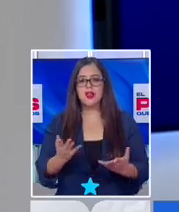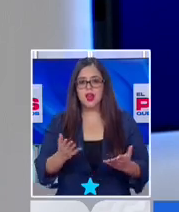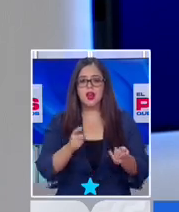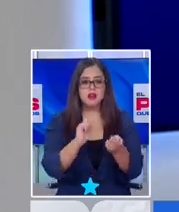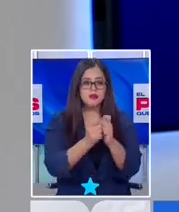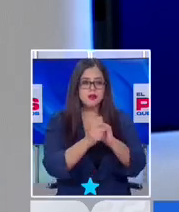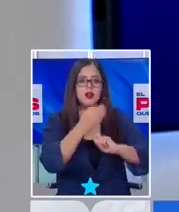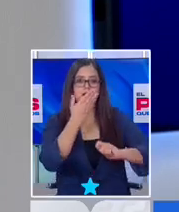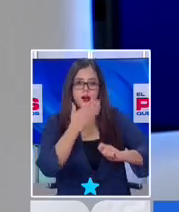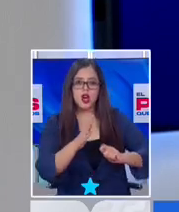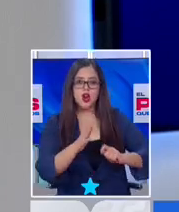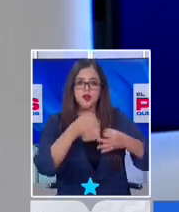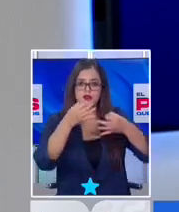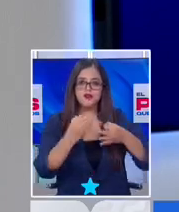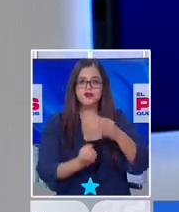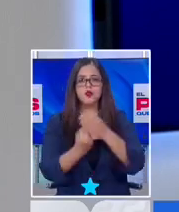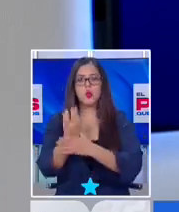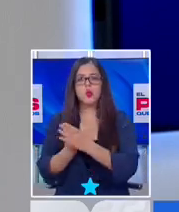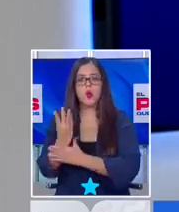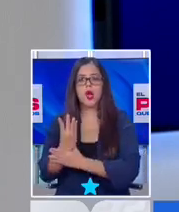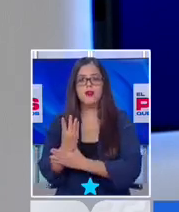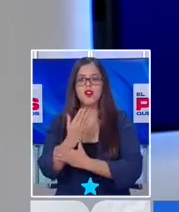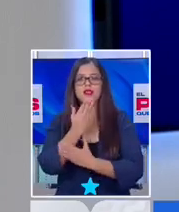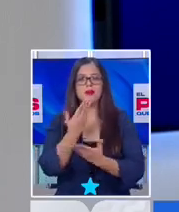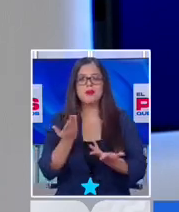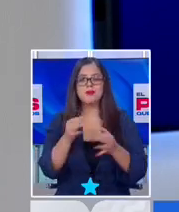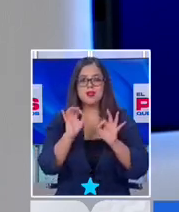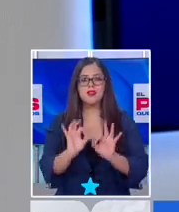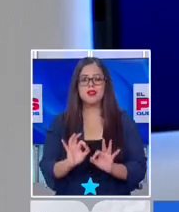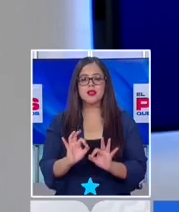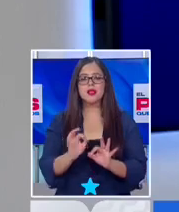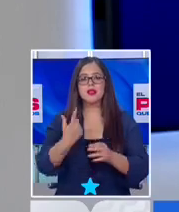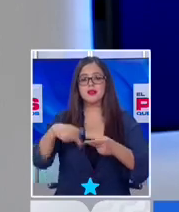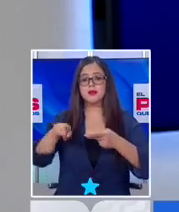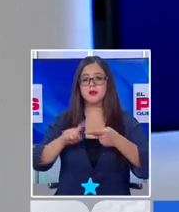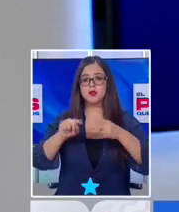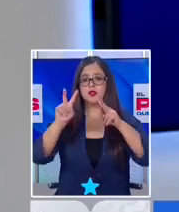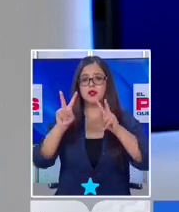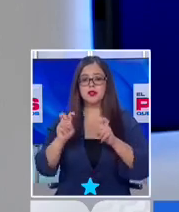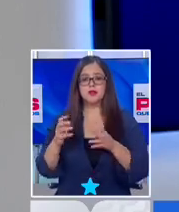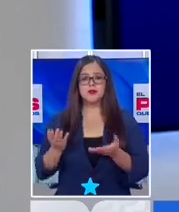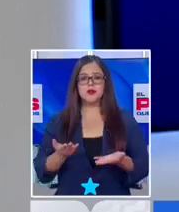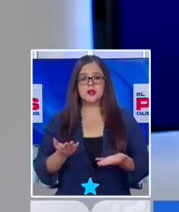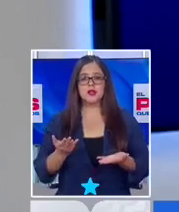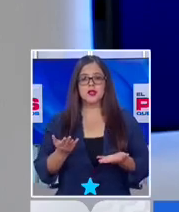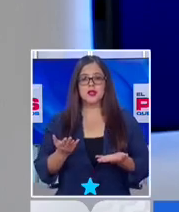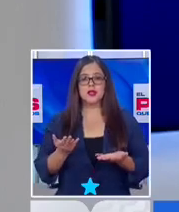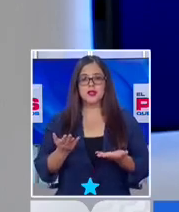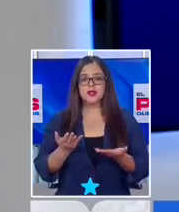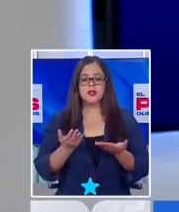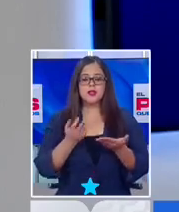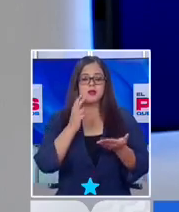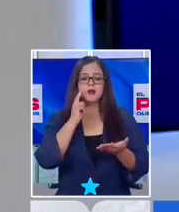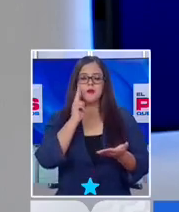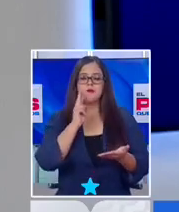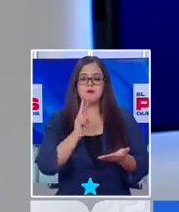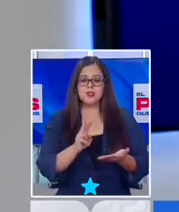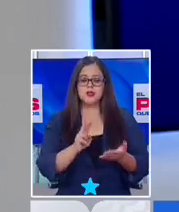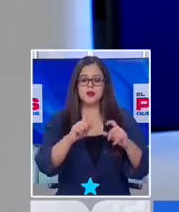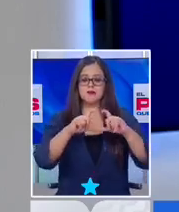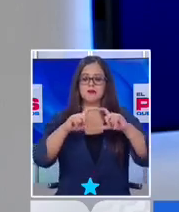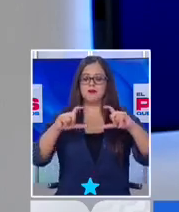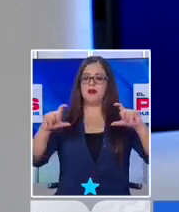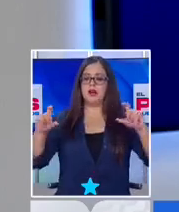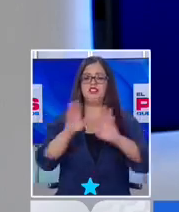mejorando o cambiando modernizando haciéndose más efectivos pero otra cosa este tema como de borrar de estos titulares